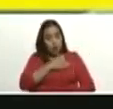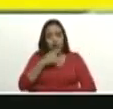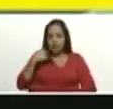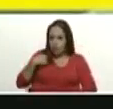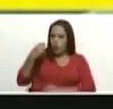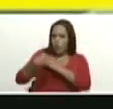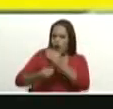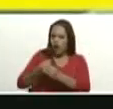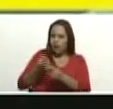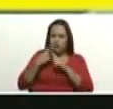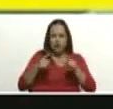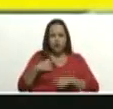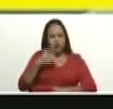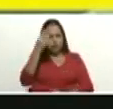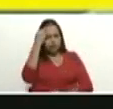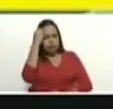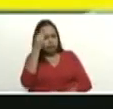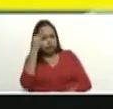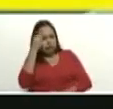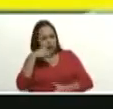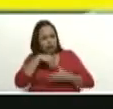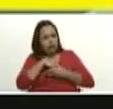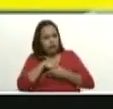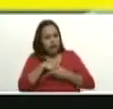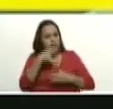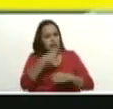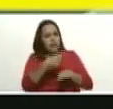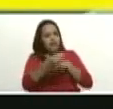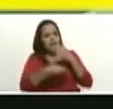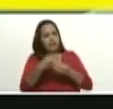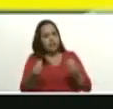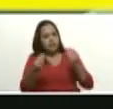yo pensaba dentro de mí, hay que hacer más.